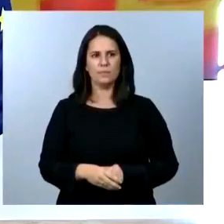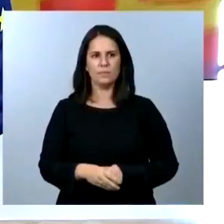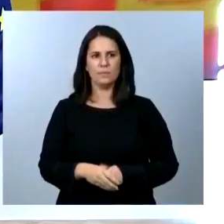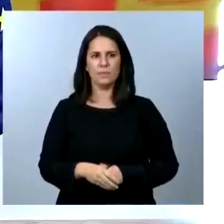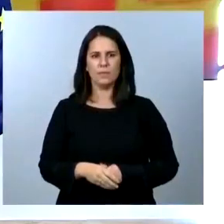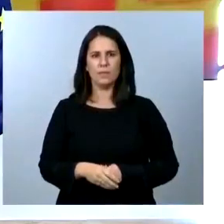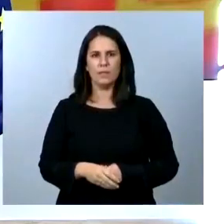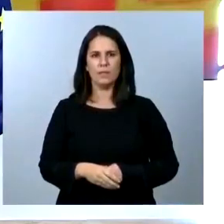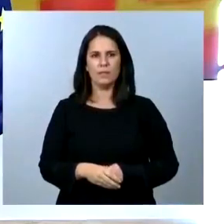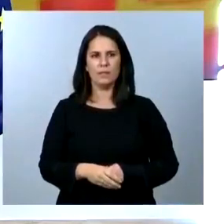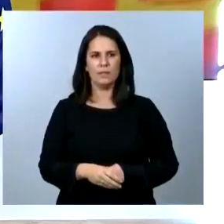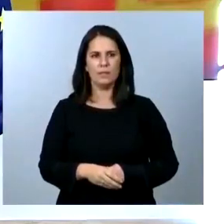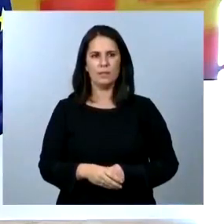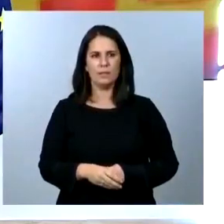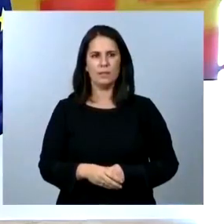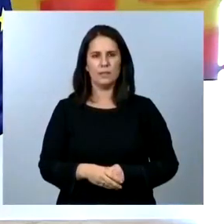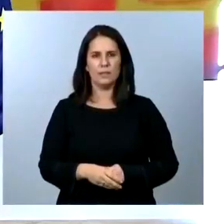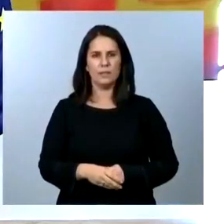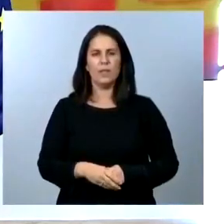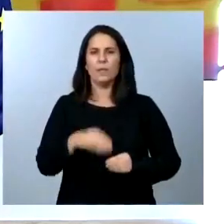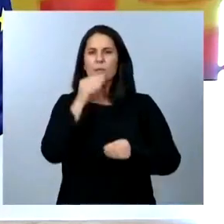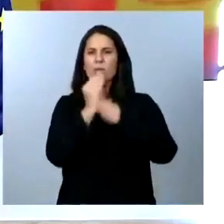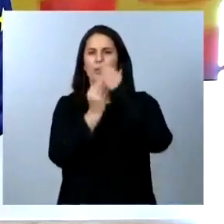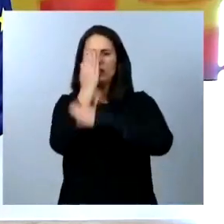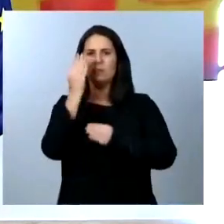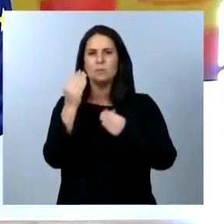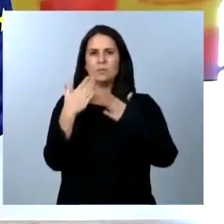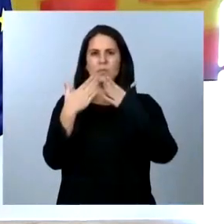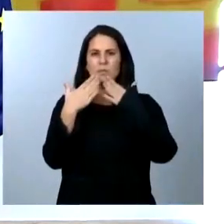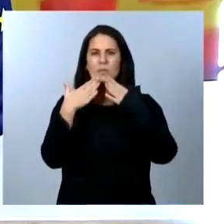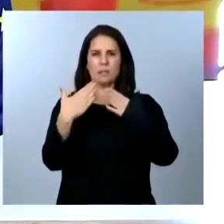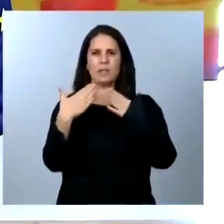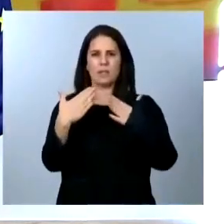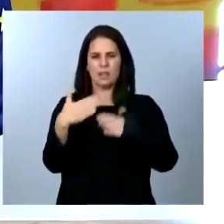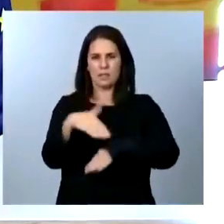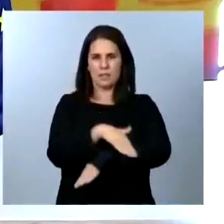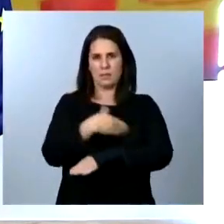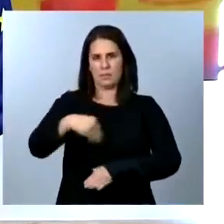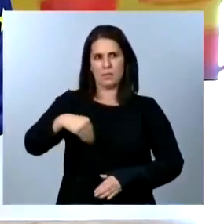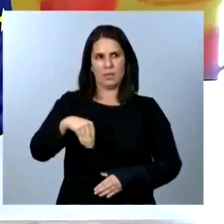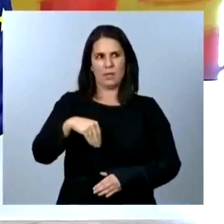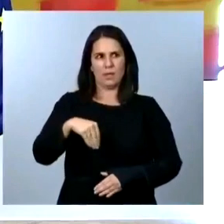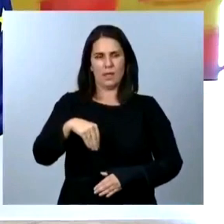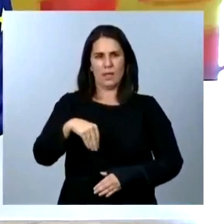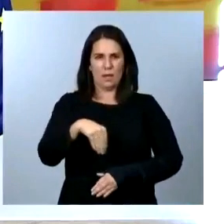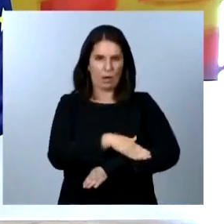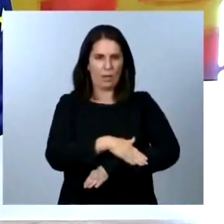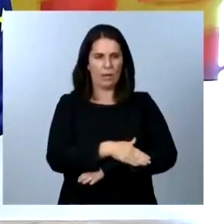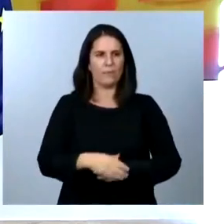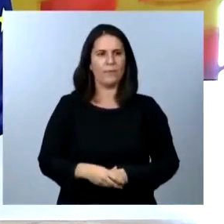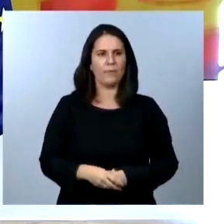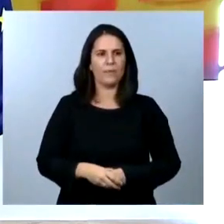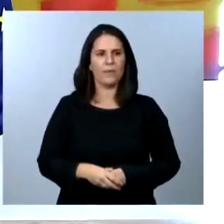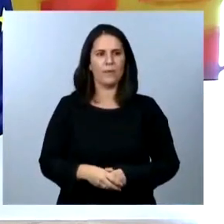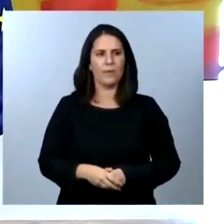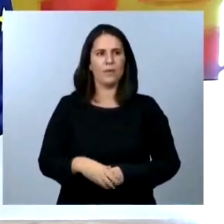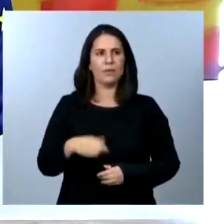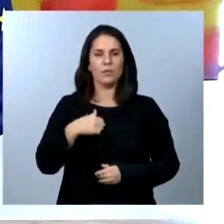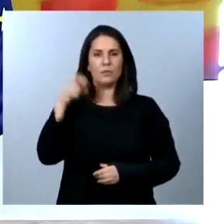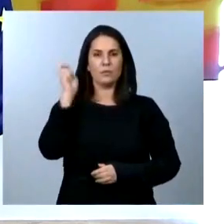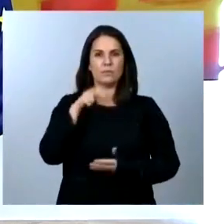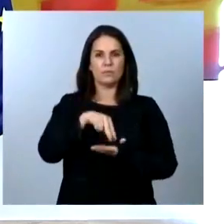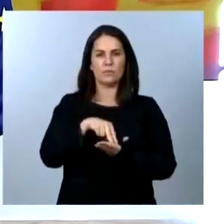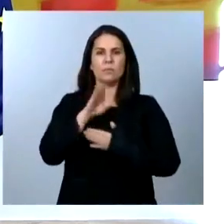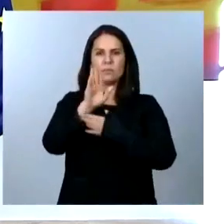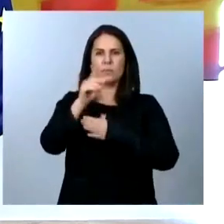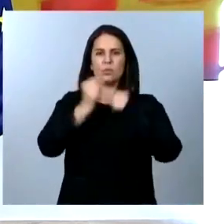Buenos días. Muchísimas gracias, vicepresidente del Gobierno. Comparezco para presentar el anteproyecto de ley de presupuestos generales del